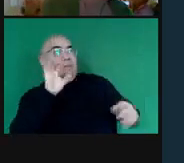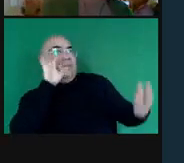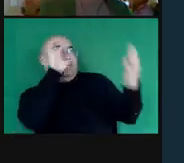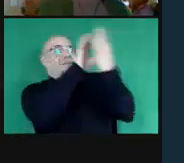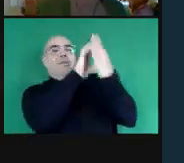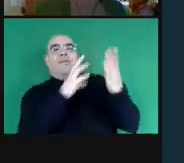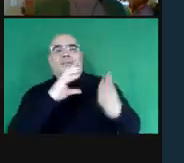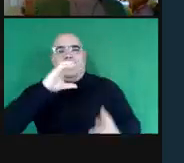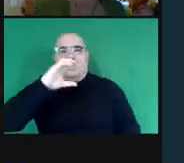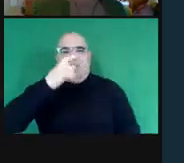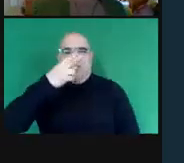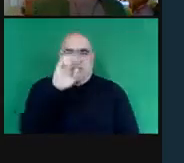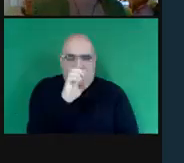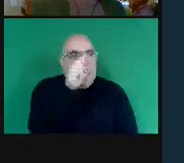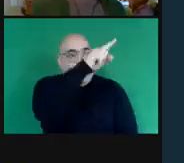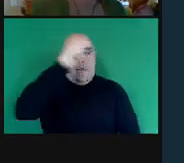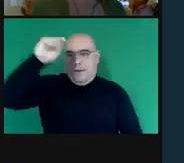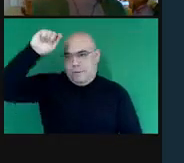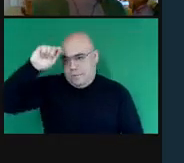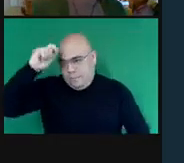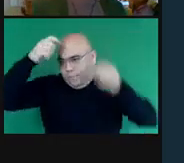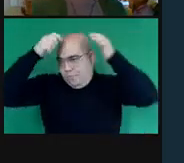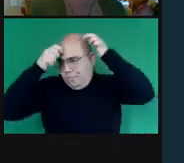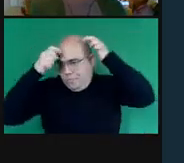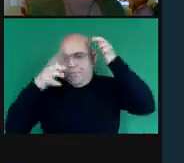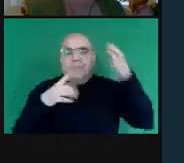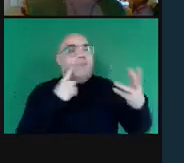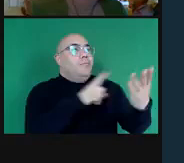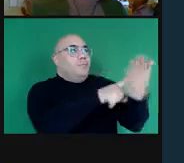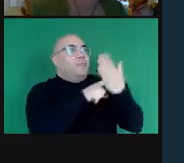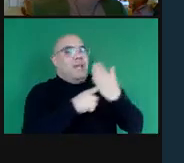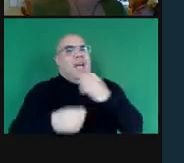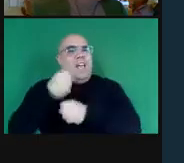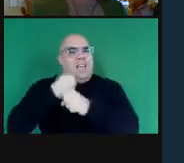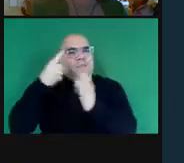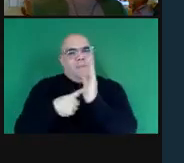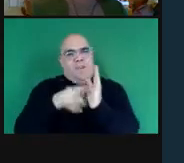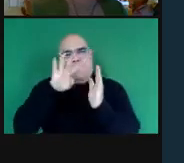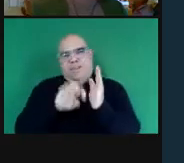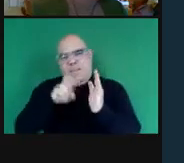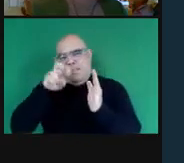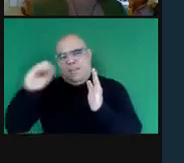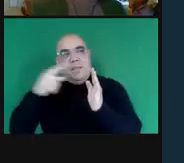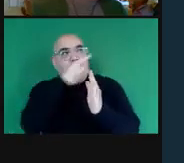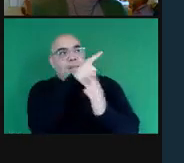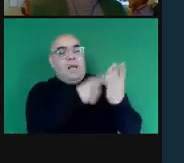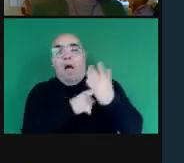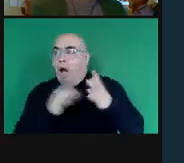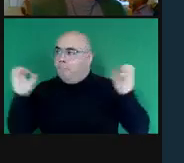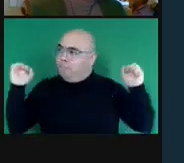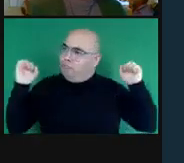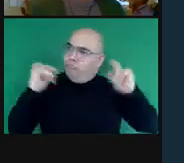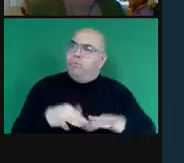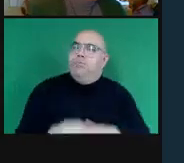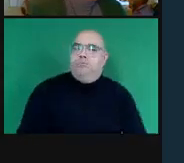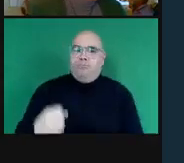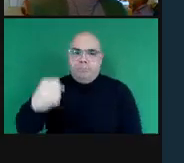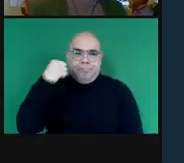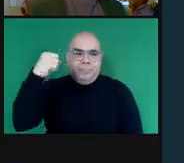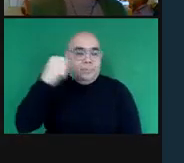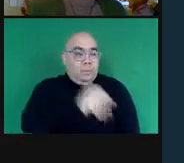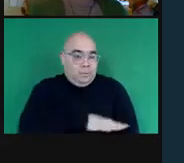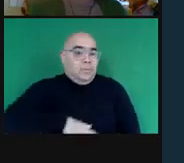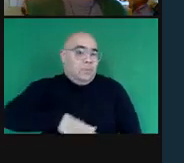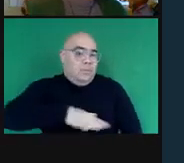70, en ese espacio donde la protesta irreverente puede suceder. Caracterizó la plaza y aunque muchos hoy